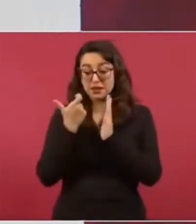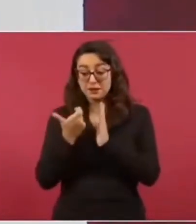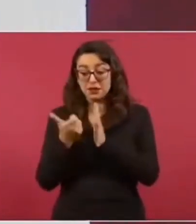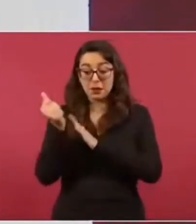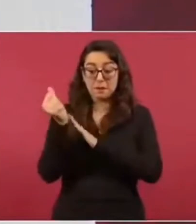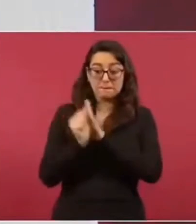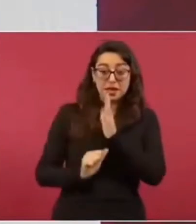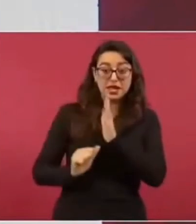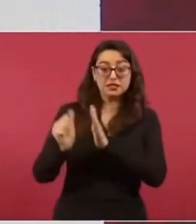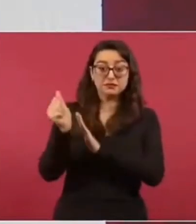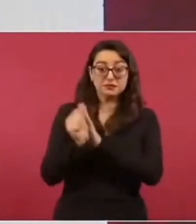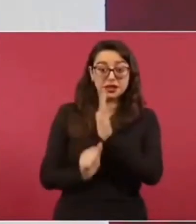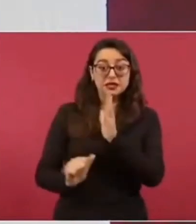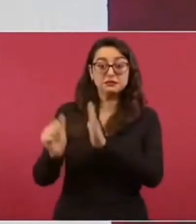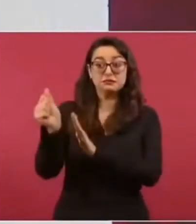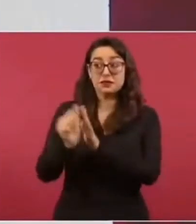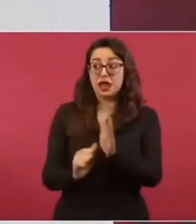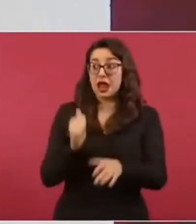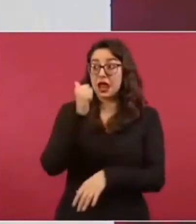cada ministro.